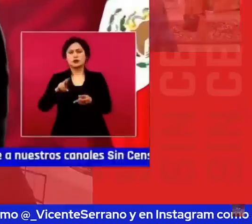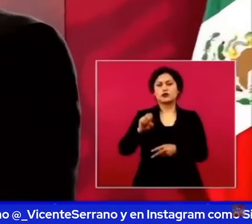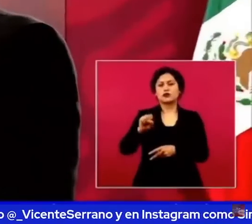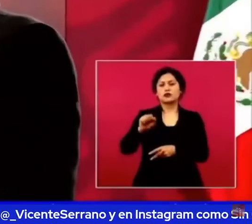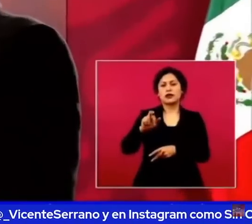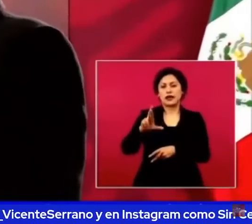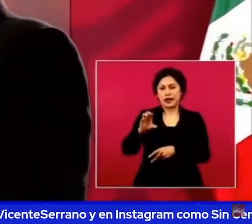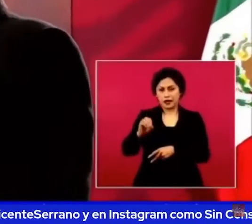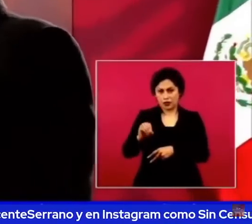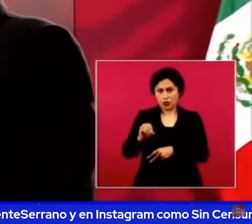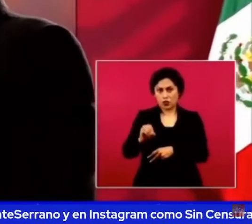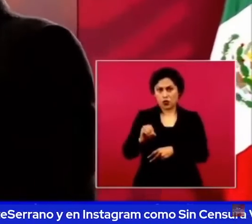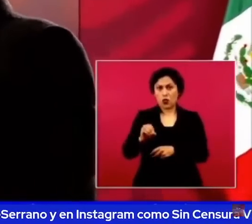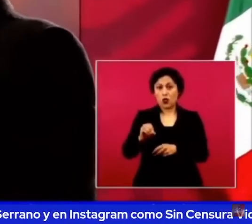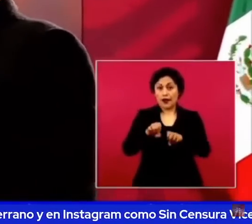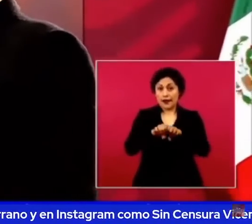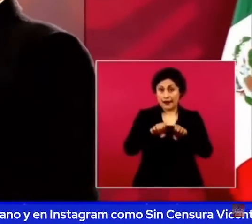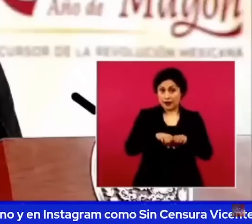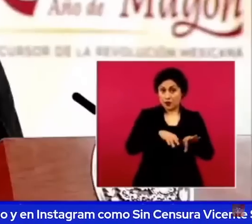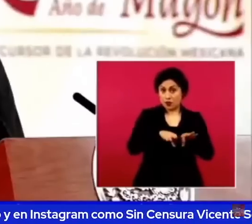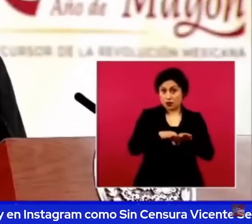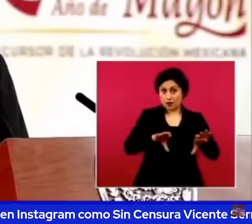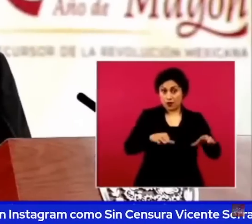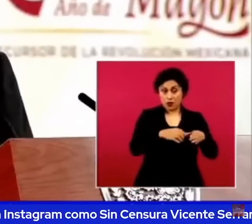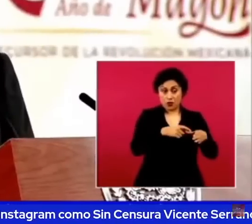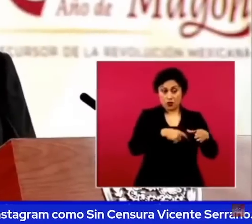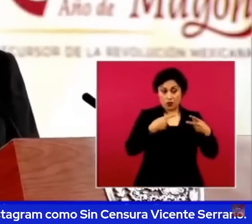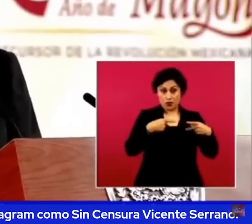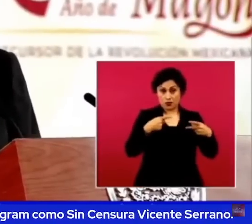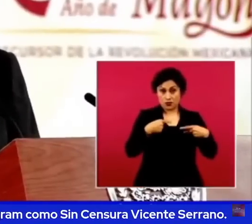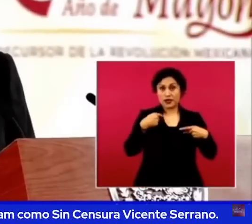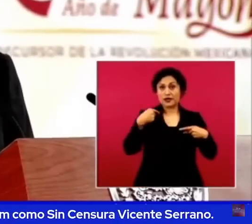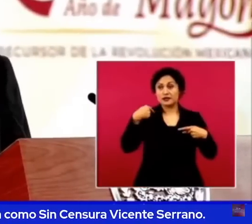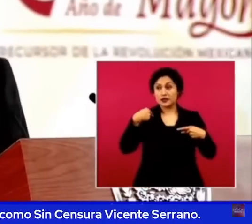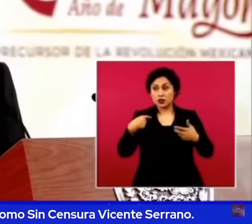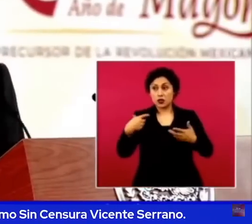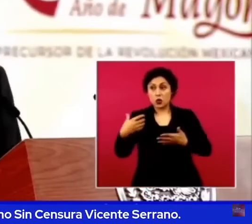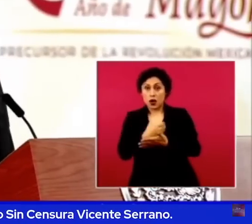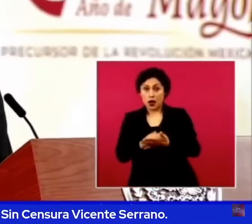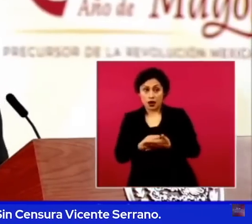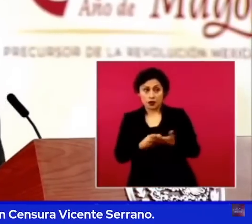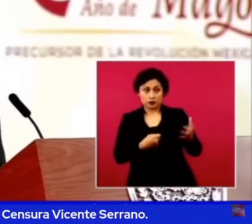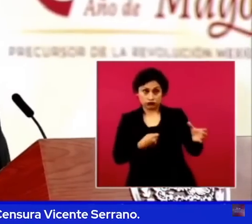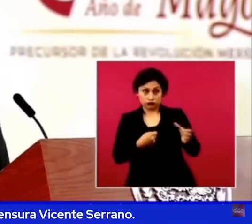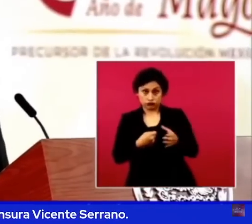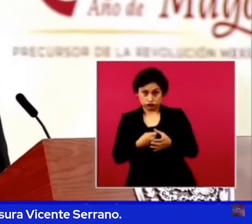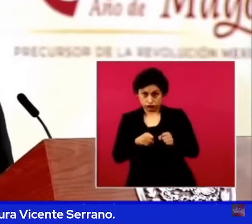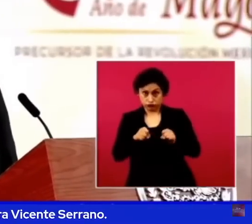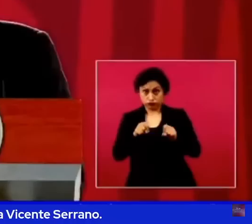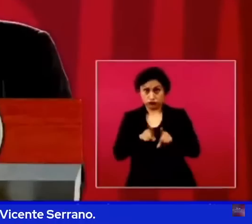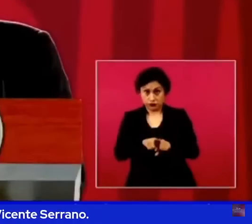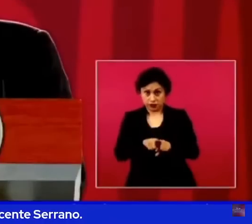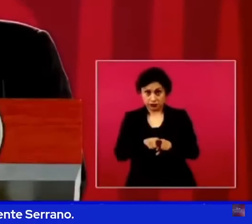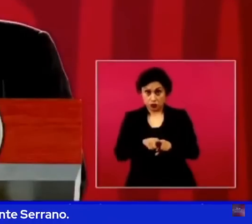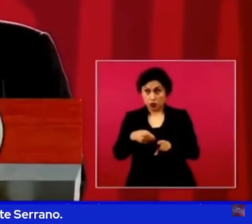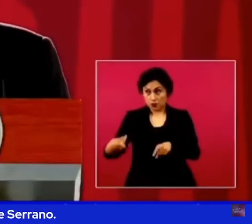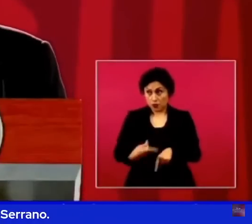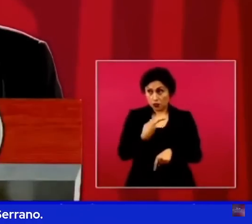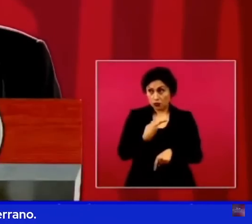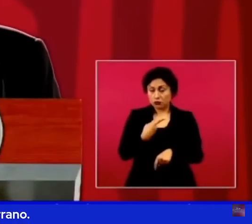que sí iba yo a dejar a algunos. Y dije, sí, tengo pensado dejar a